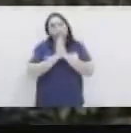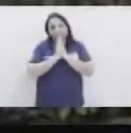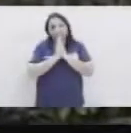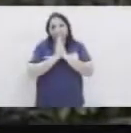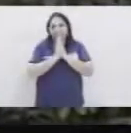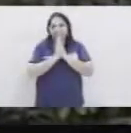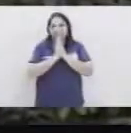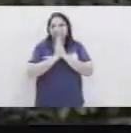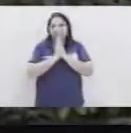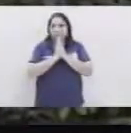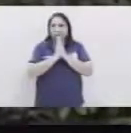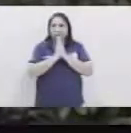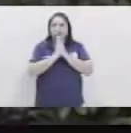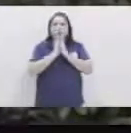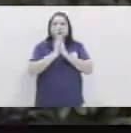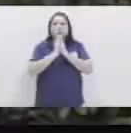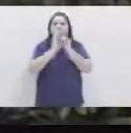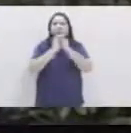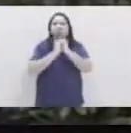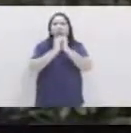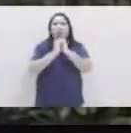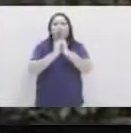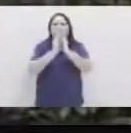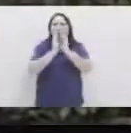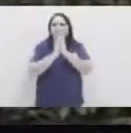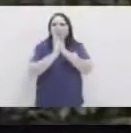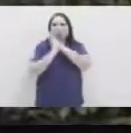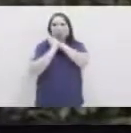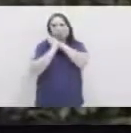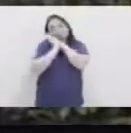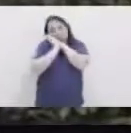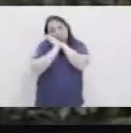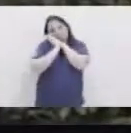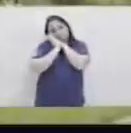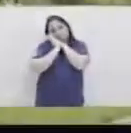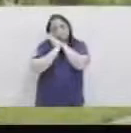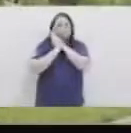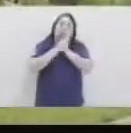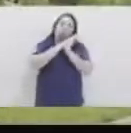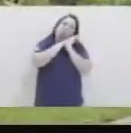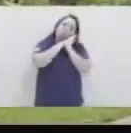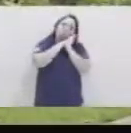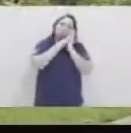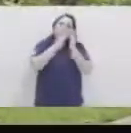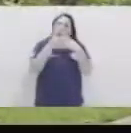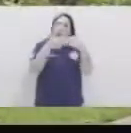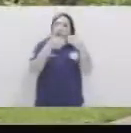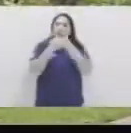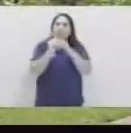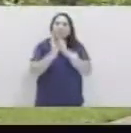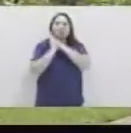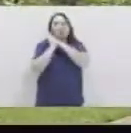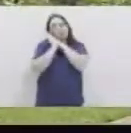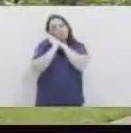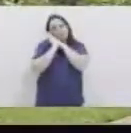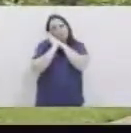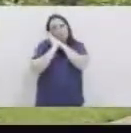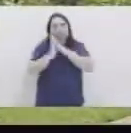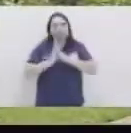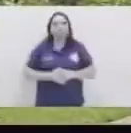tal vez como pensar en hacer una oración, pero la voy a llevar a mi costado derecho o a mi costado izquierdo para hacer el verbo